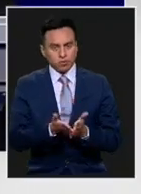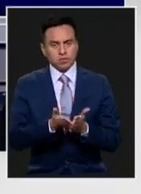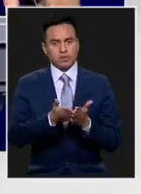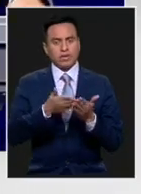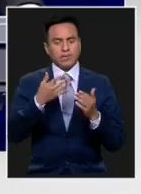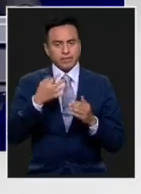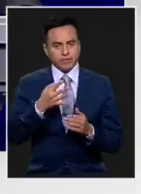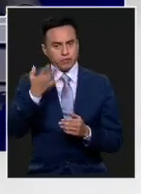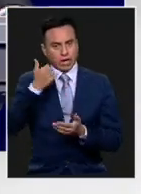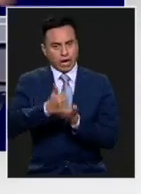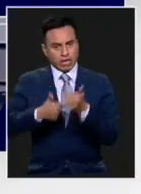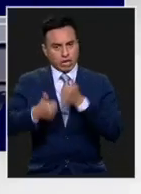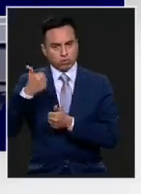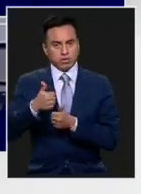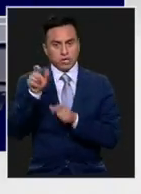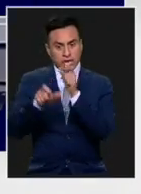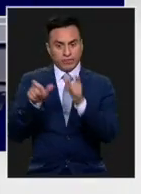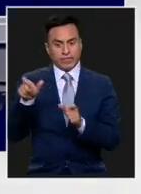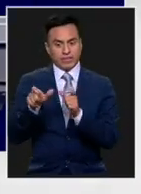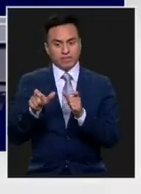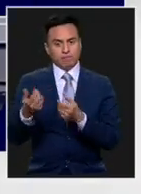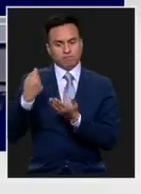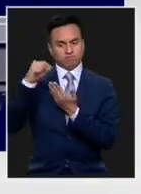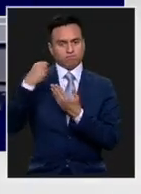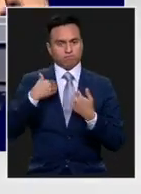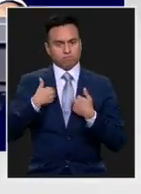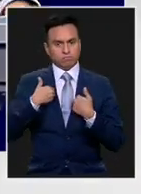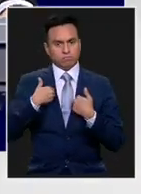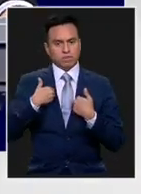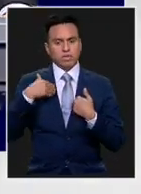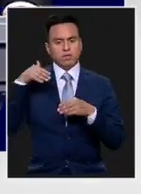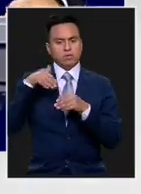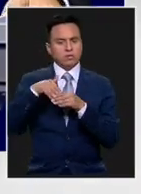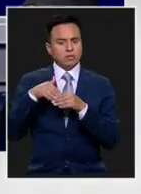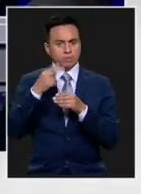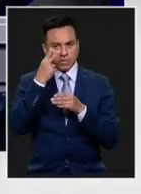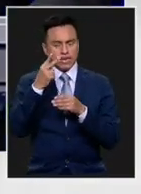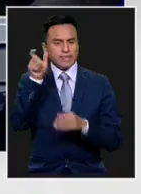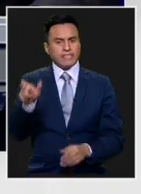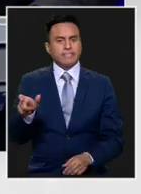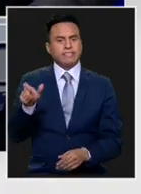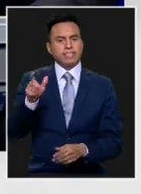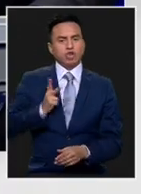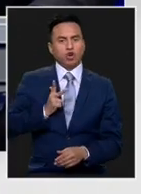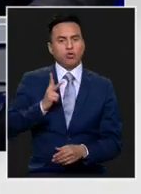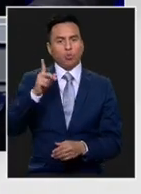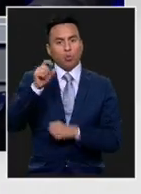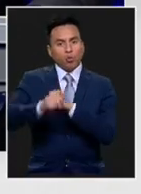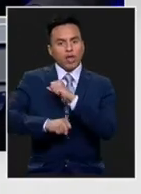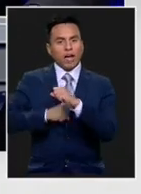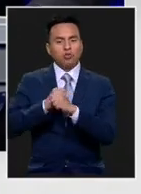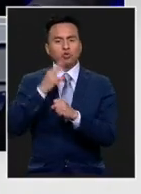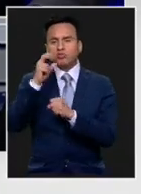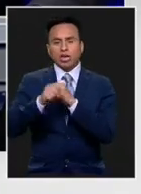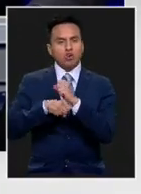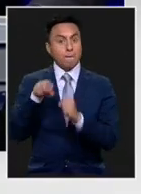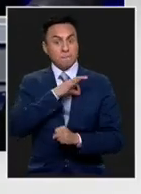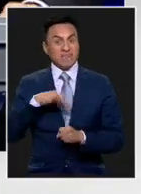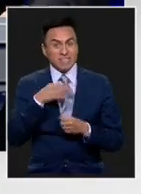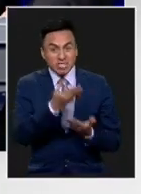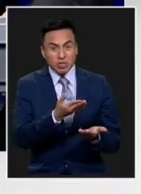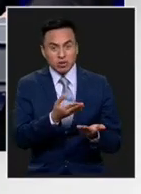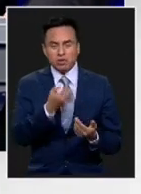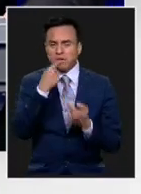cada vez que fui candidato, la gente que es la que me evalúa, subía mi votación. Este señor fue un año o dos años ministro.